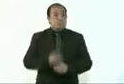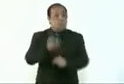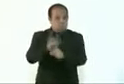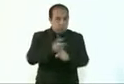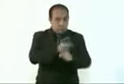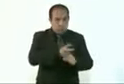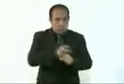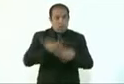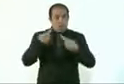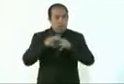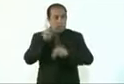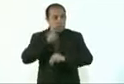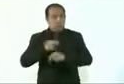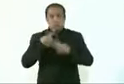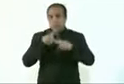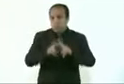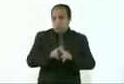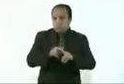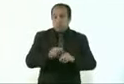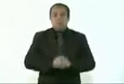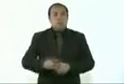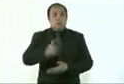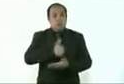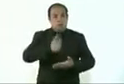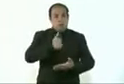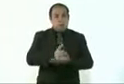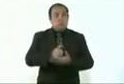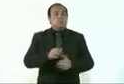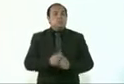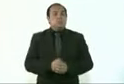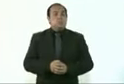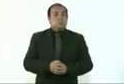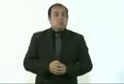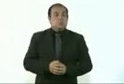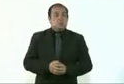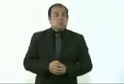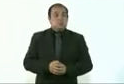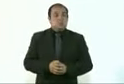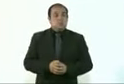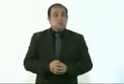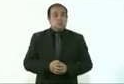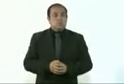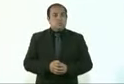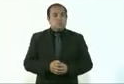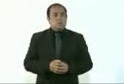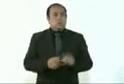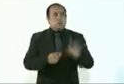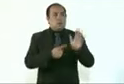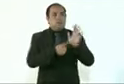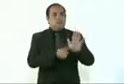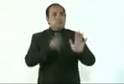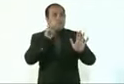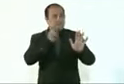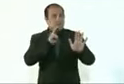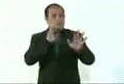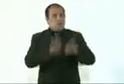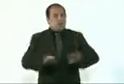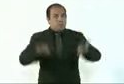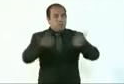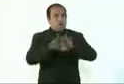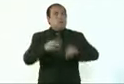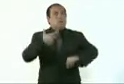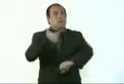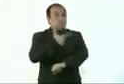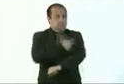a las maestras y maestros de la ciudad. La evidencia es contundente. El estar